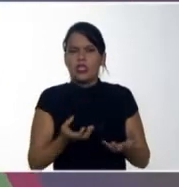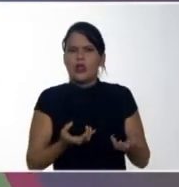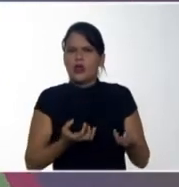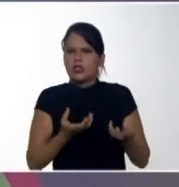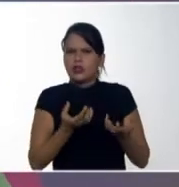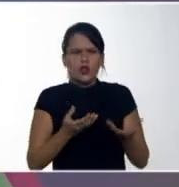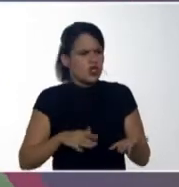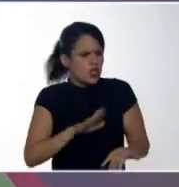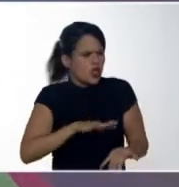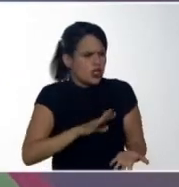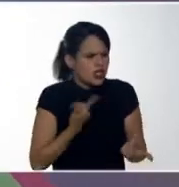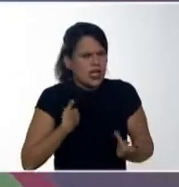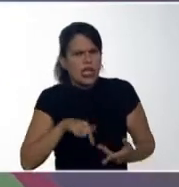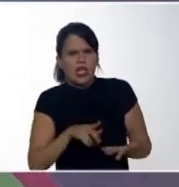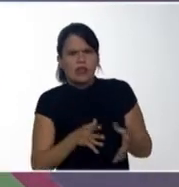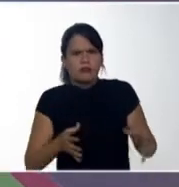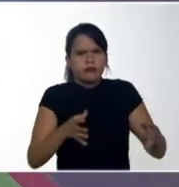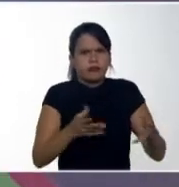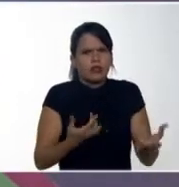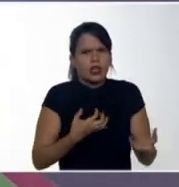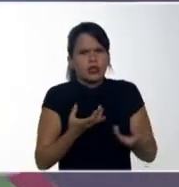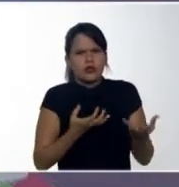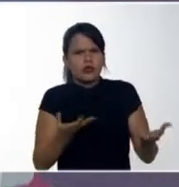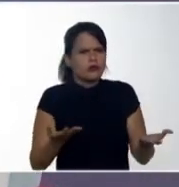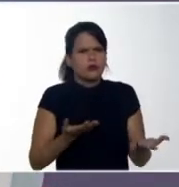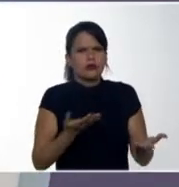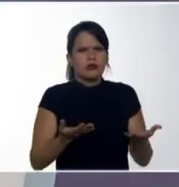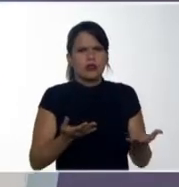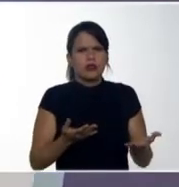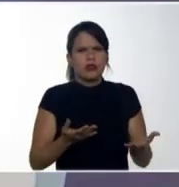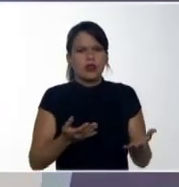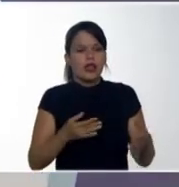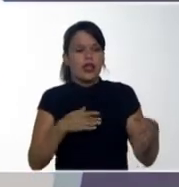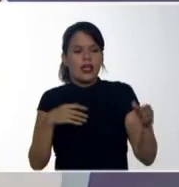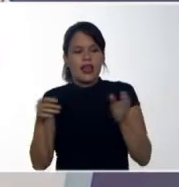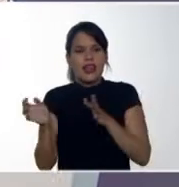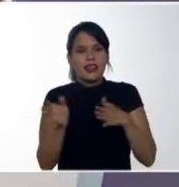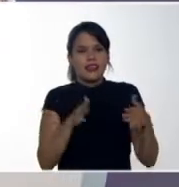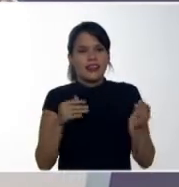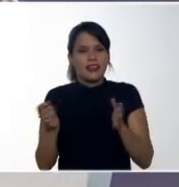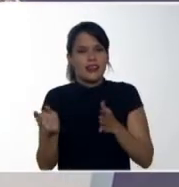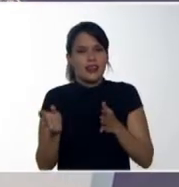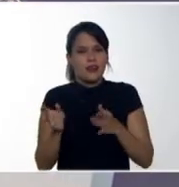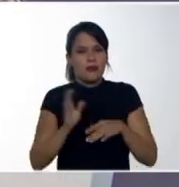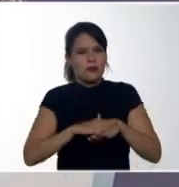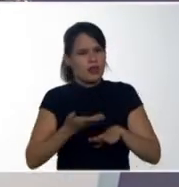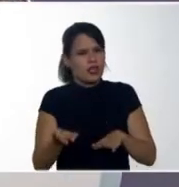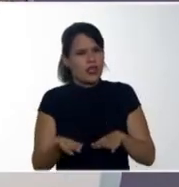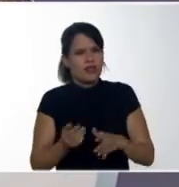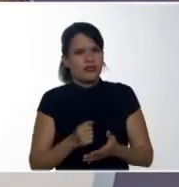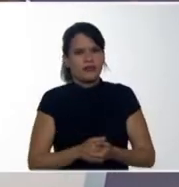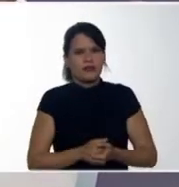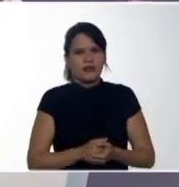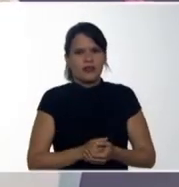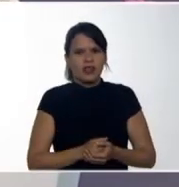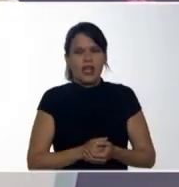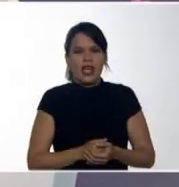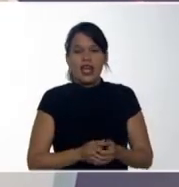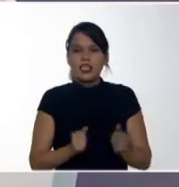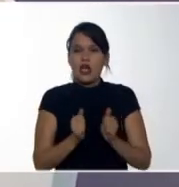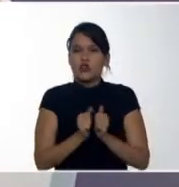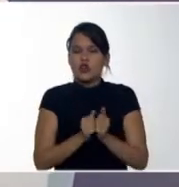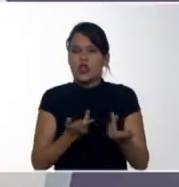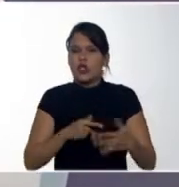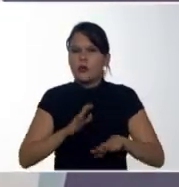Profe, ¿dónde tiene el estado gaseoso? En el aire. Así es. ¿Ok? Entonces, el estado sólido, ¿por qué